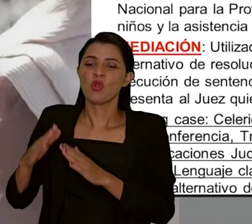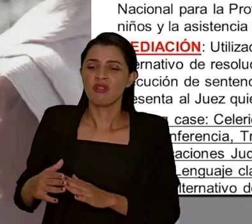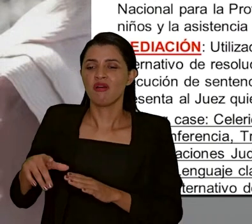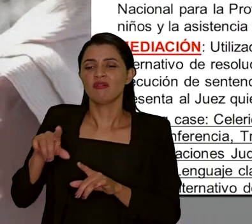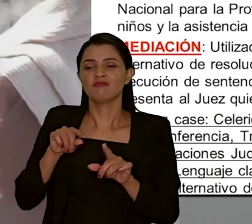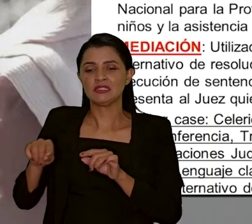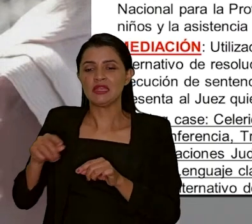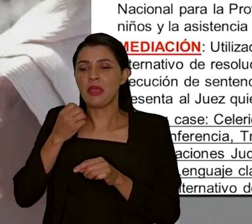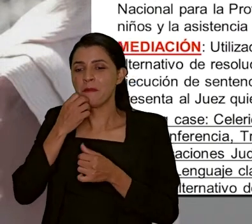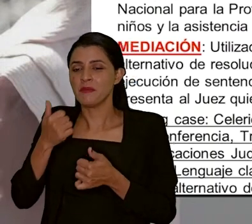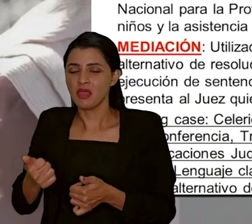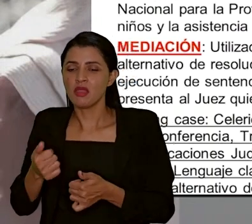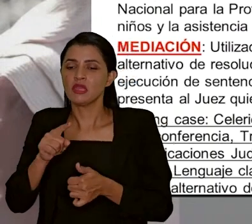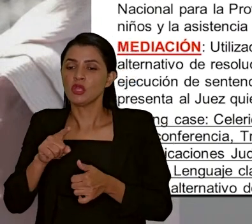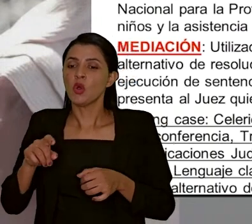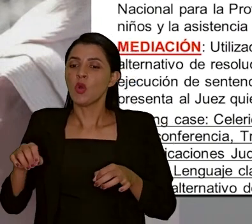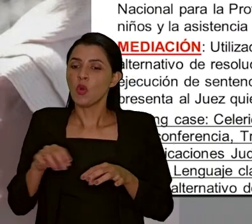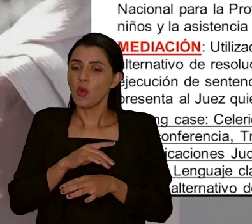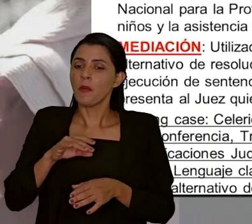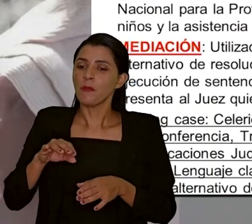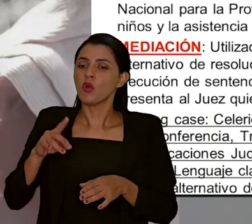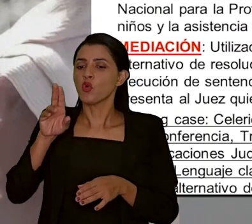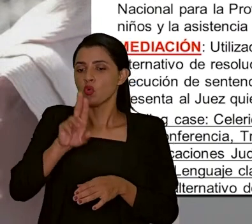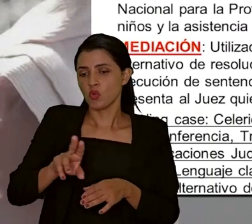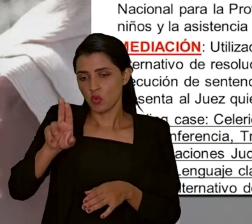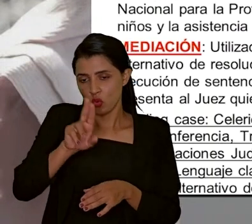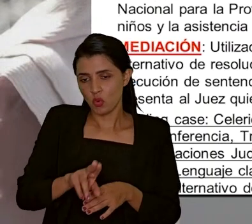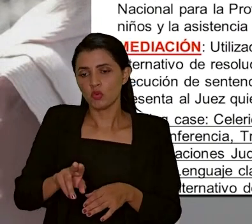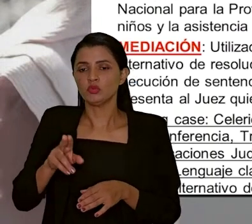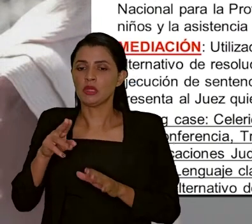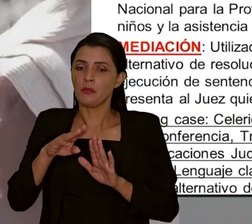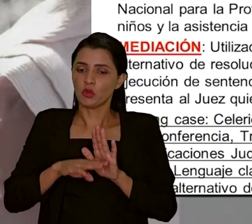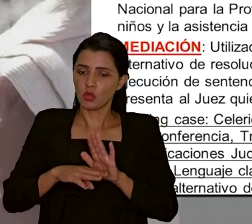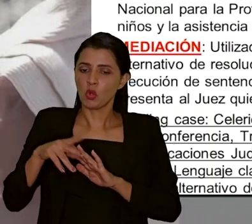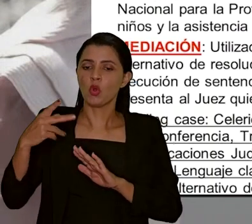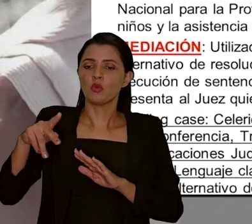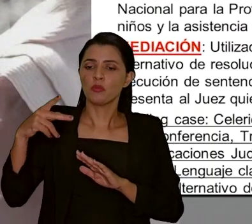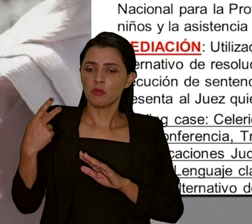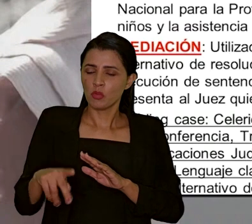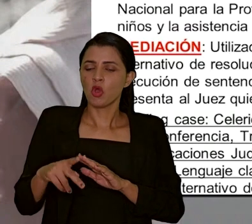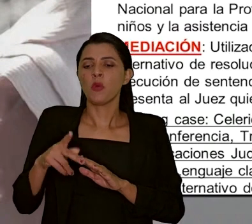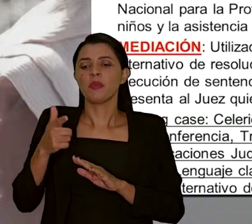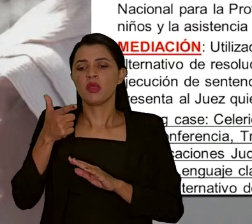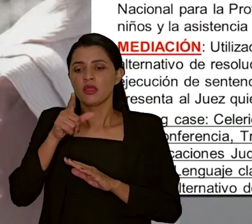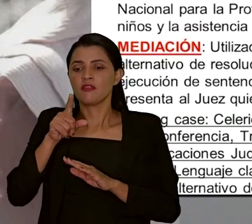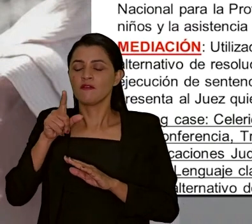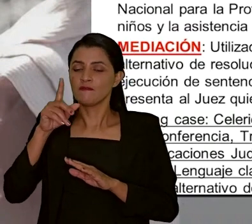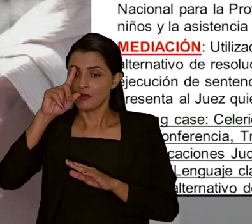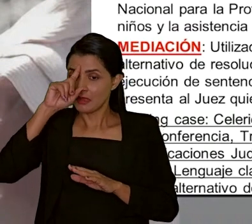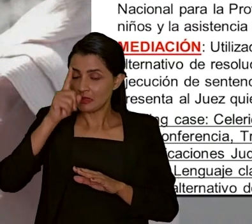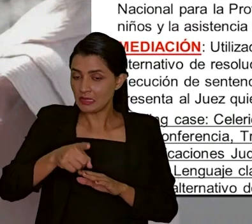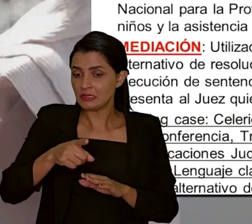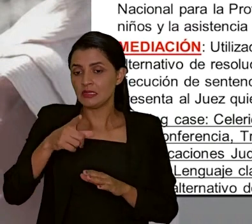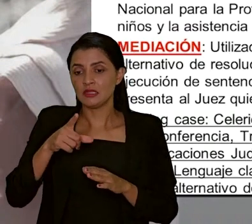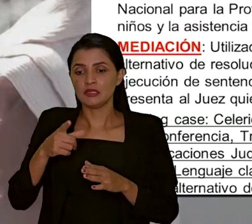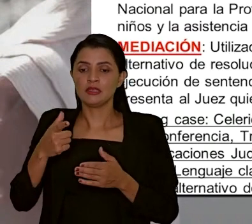subsidiaria aplica el protocolo de actuación que le brinda todas estas herramientas que hemos descrito a los fines de resolver